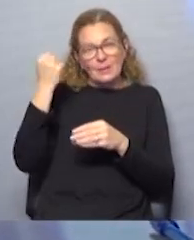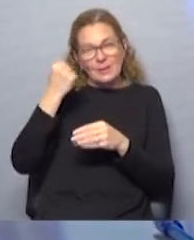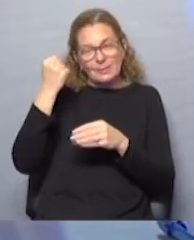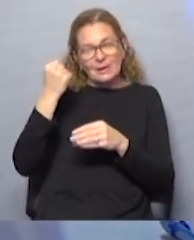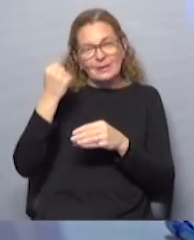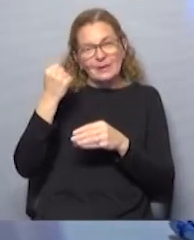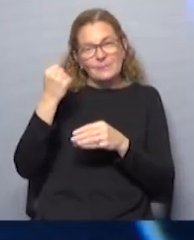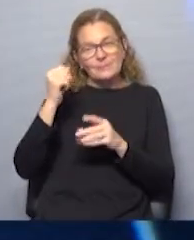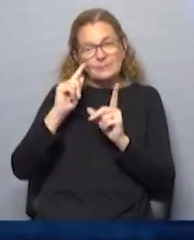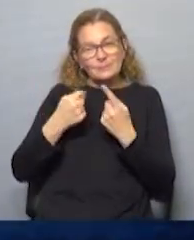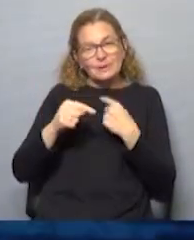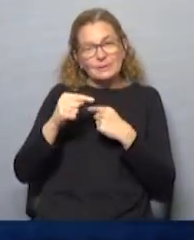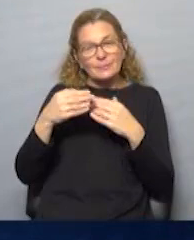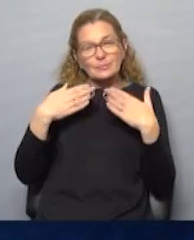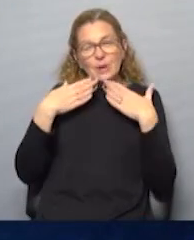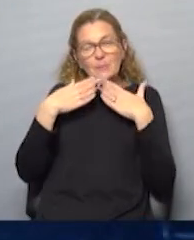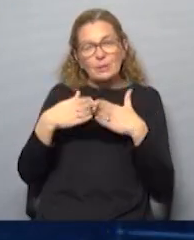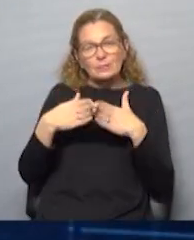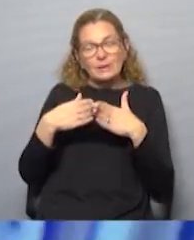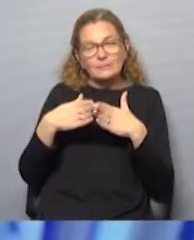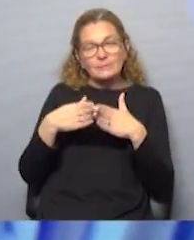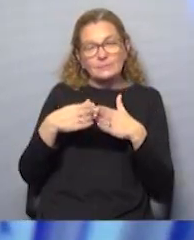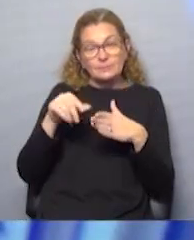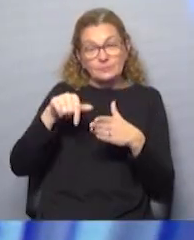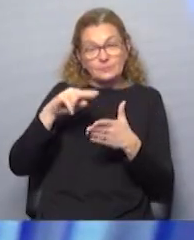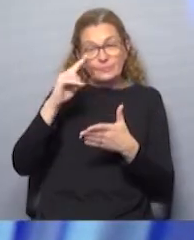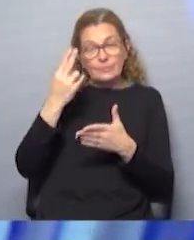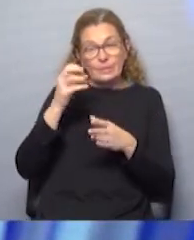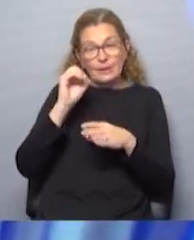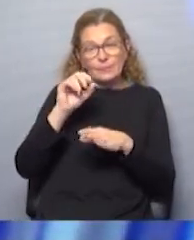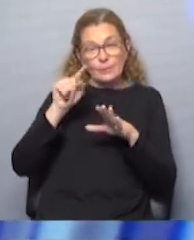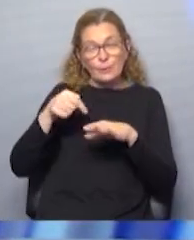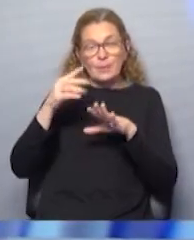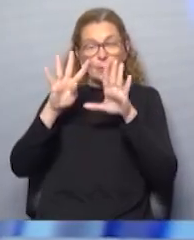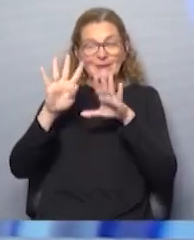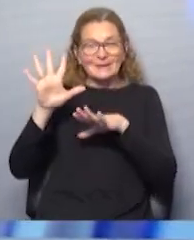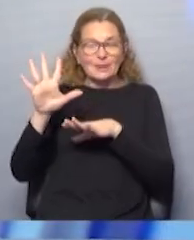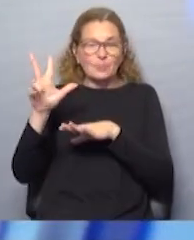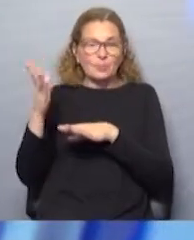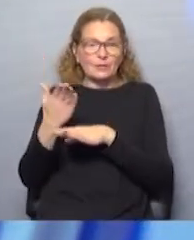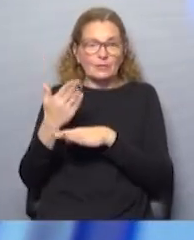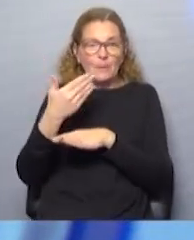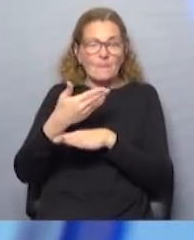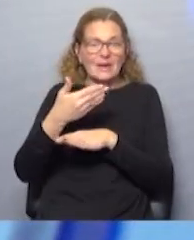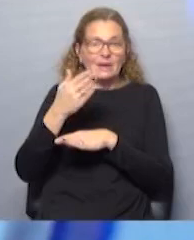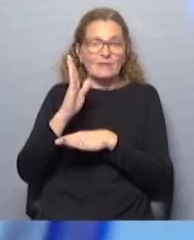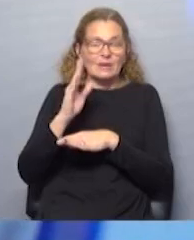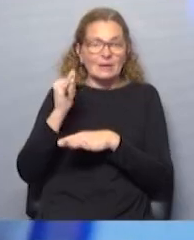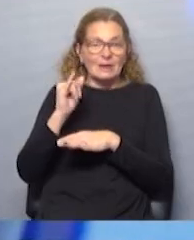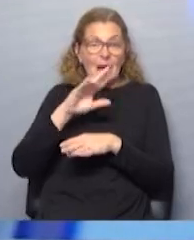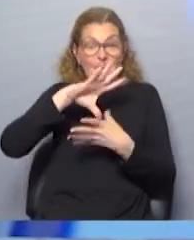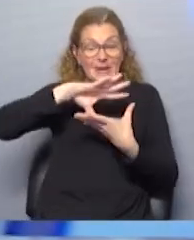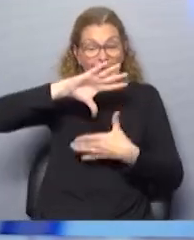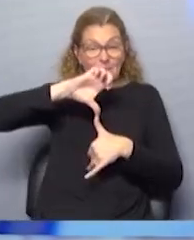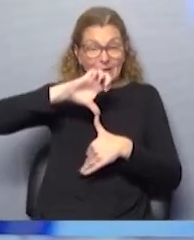pero te voy a preguntar igual estamos en uruguay en el 0 43 % del pib cuando el promedio de américa latina es de